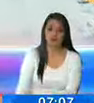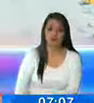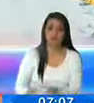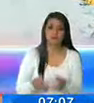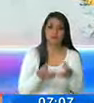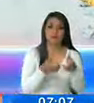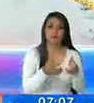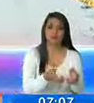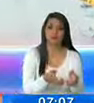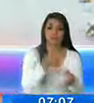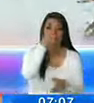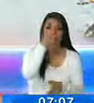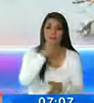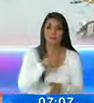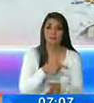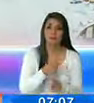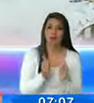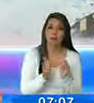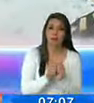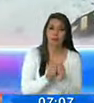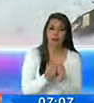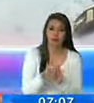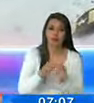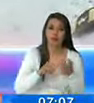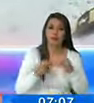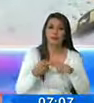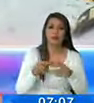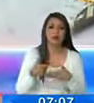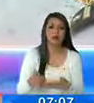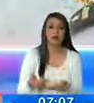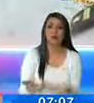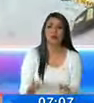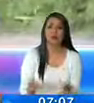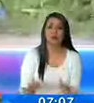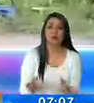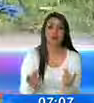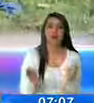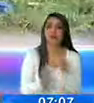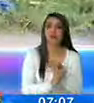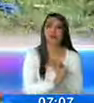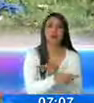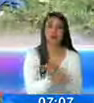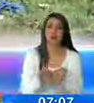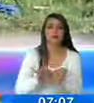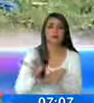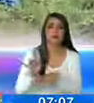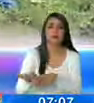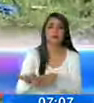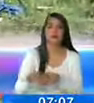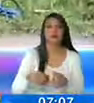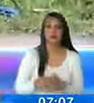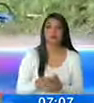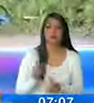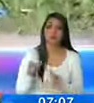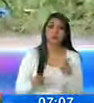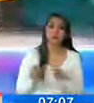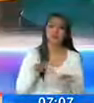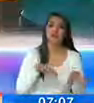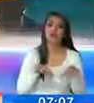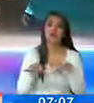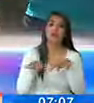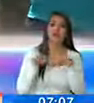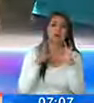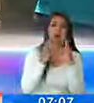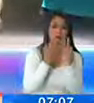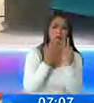la persona que estaba con él no le ayudó a salir. Por cerca de dos horas, curiosos, conocidos y parientes